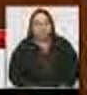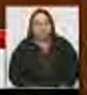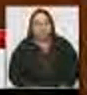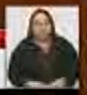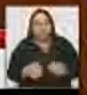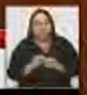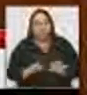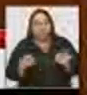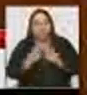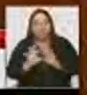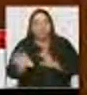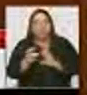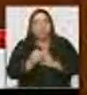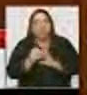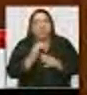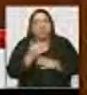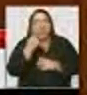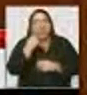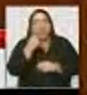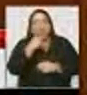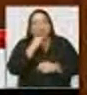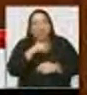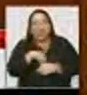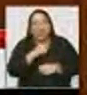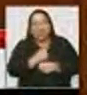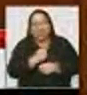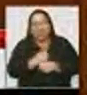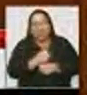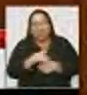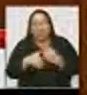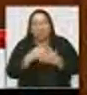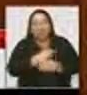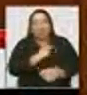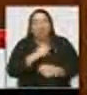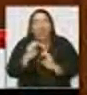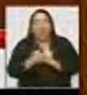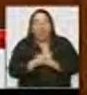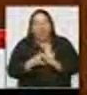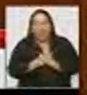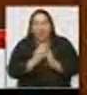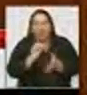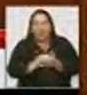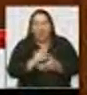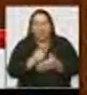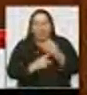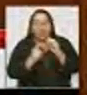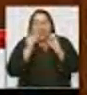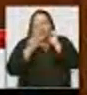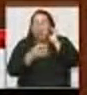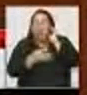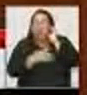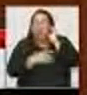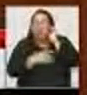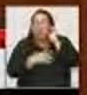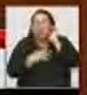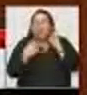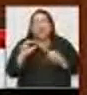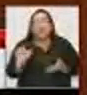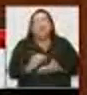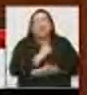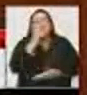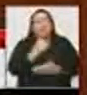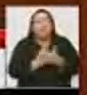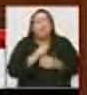La importancia de incorporar la igualdad entre mujeres y hombres en el accionar del Poder Legislativo radica en que este enfoque permitirá erradicar